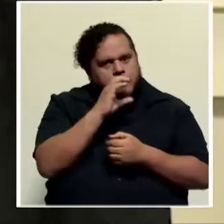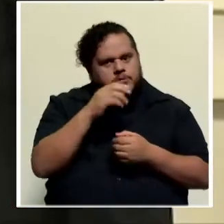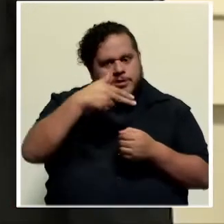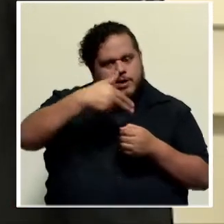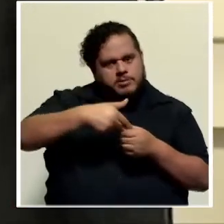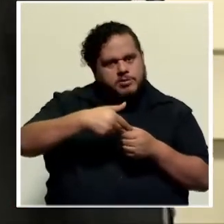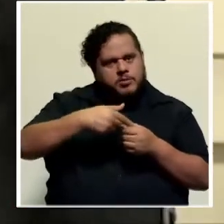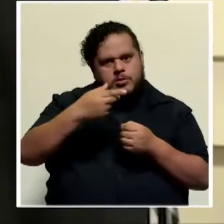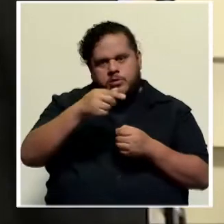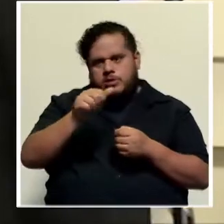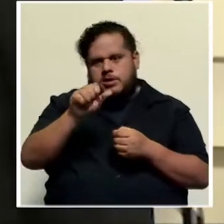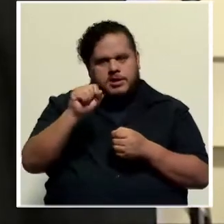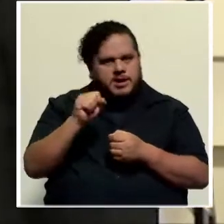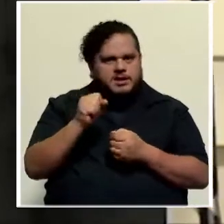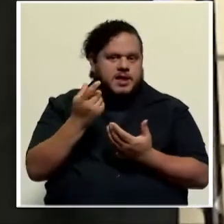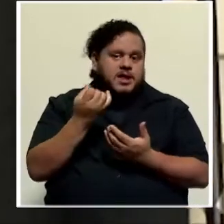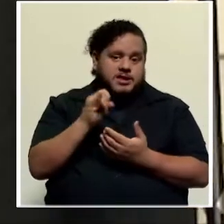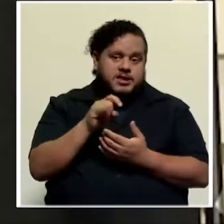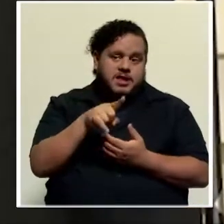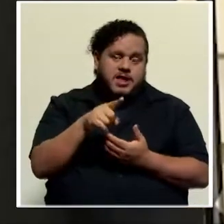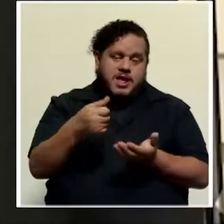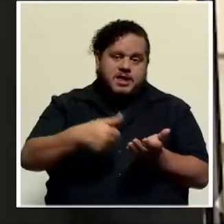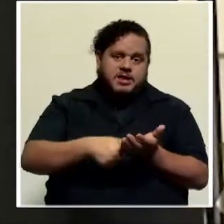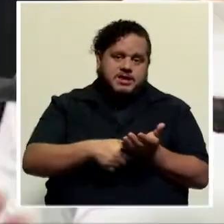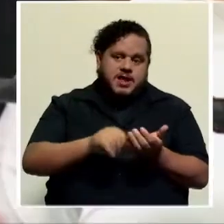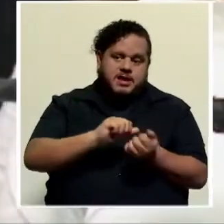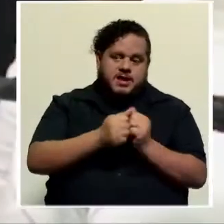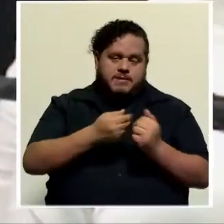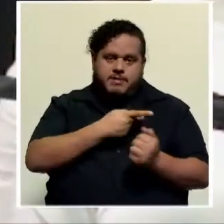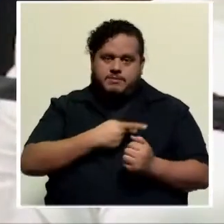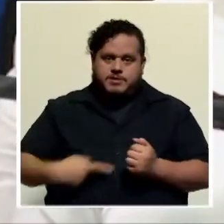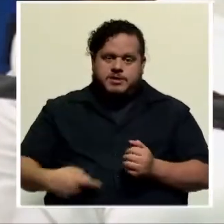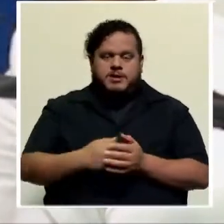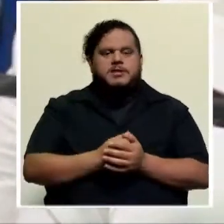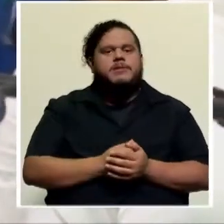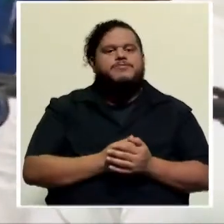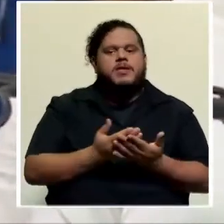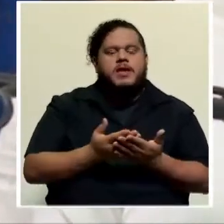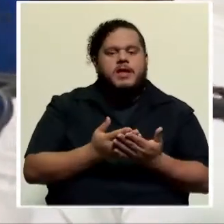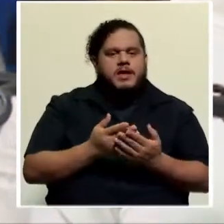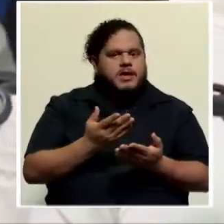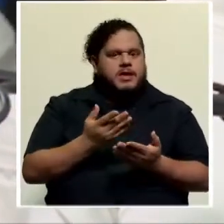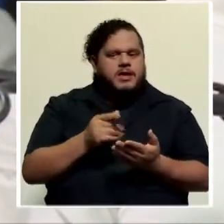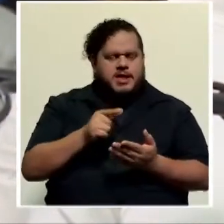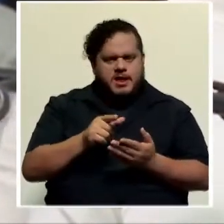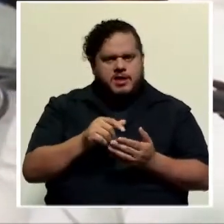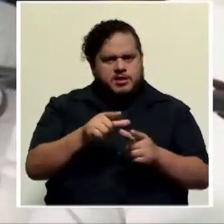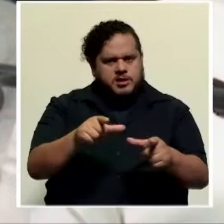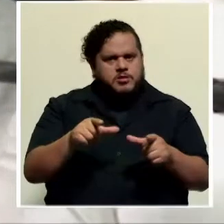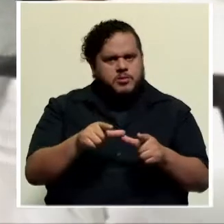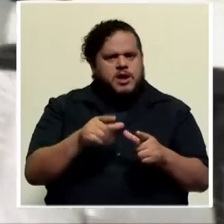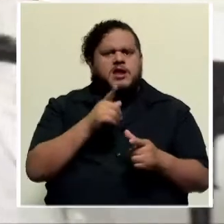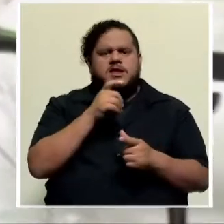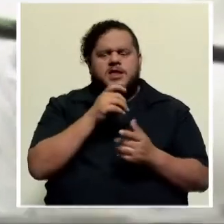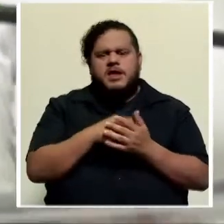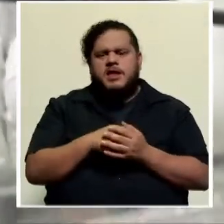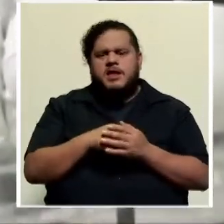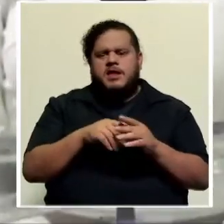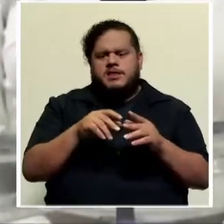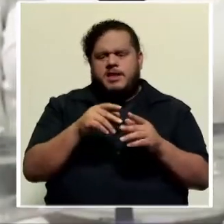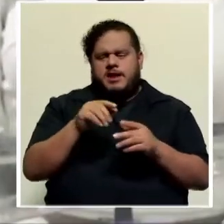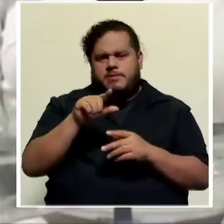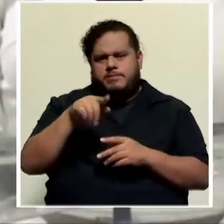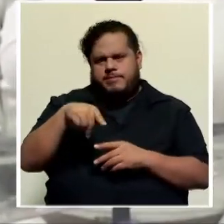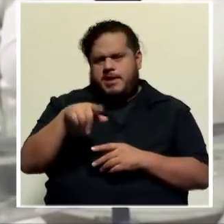un eventual gobierno suyo. En las antípodas de estas posiciones se pronunció el candidato del Partido